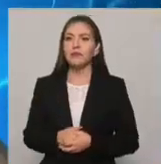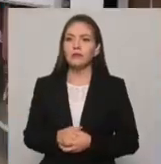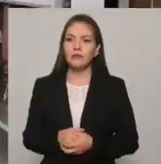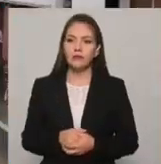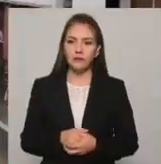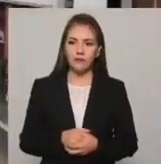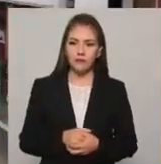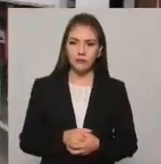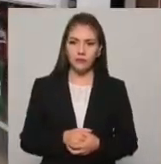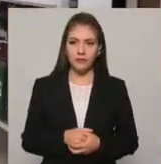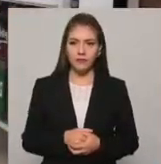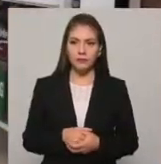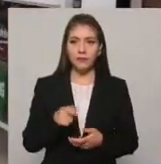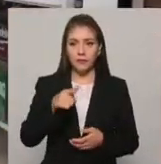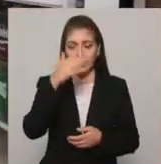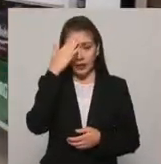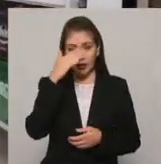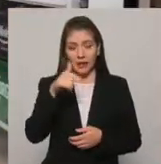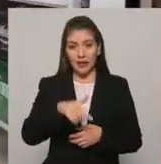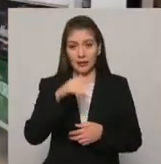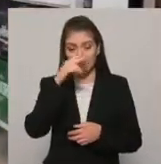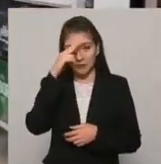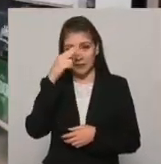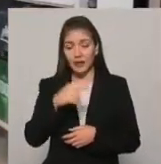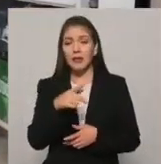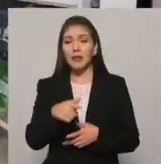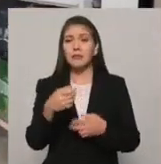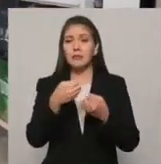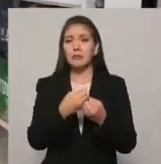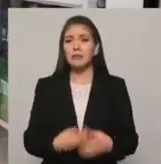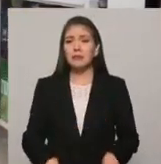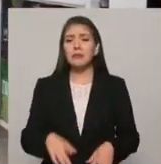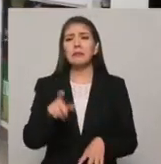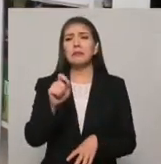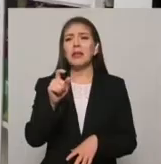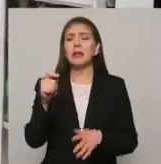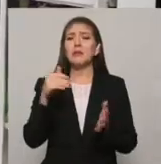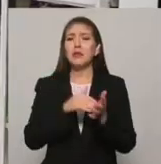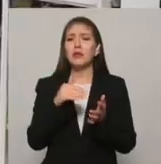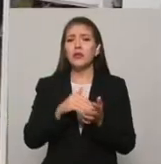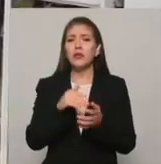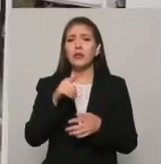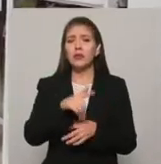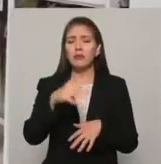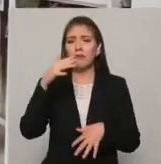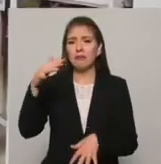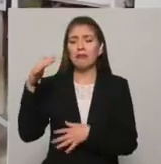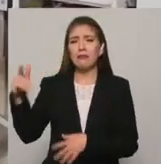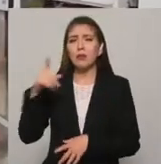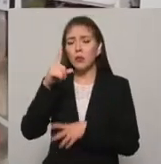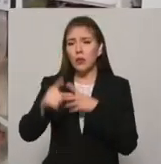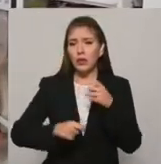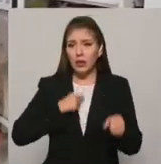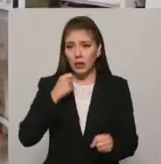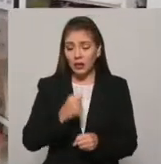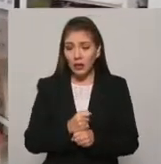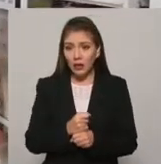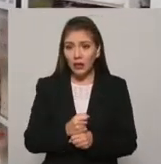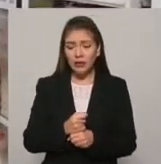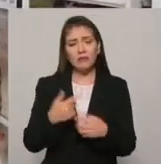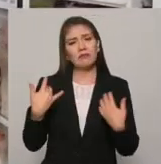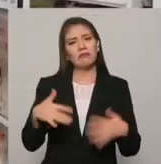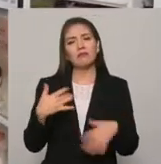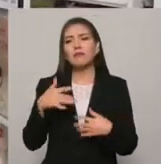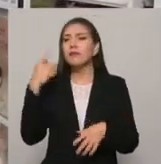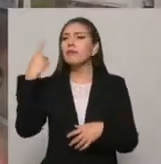¿Sabían ustedes que en nuestro país se desperdician casi 20 millones de toneladas de comida al año? Esto suena muy alarmante, pero afortunadamente existe una aplicación que nos